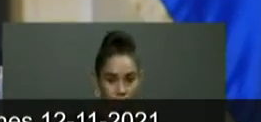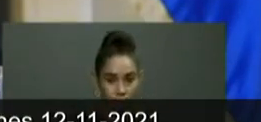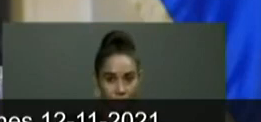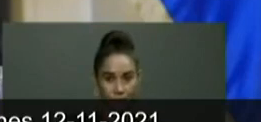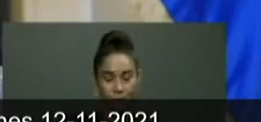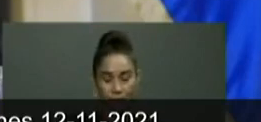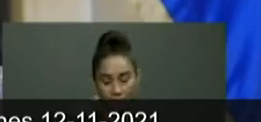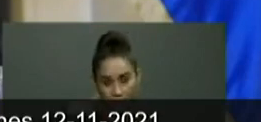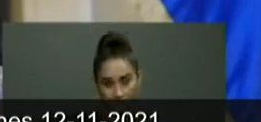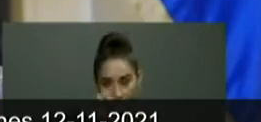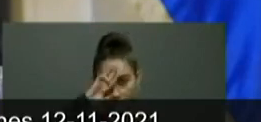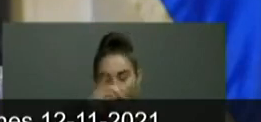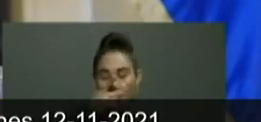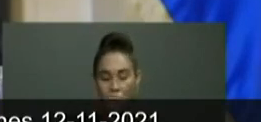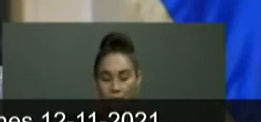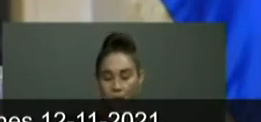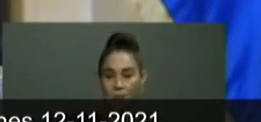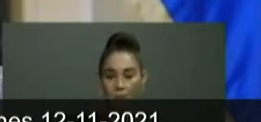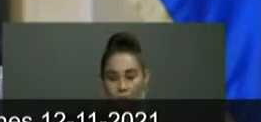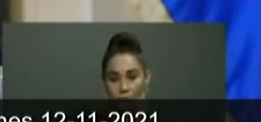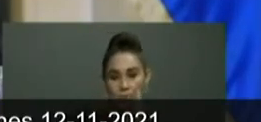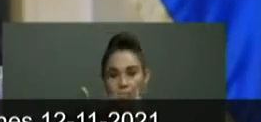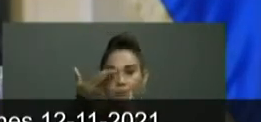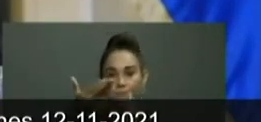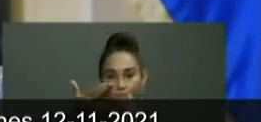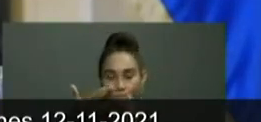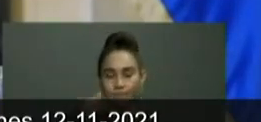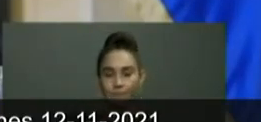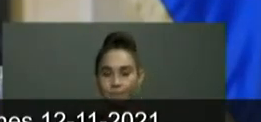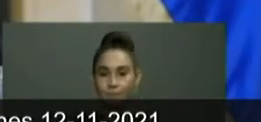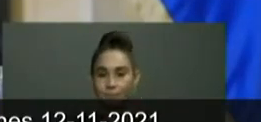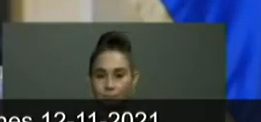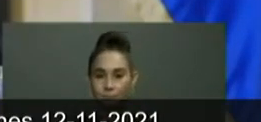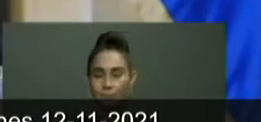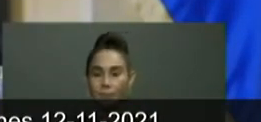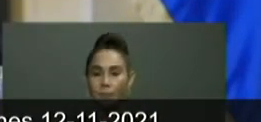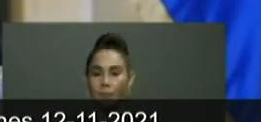las parturientas embarazadas haitianas ha ido en aumento constante.